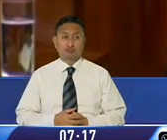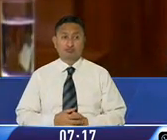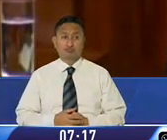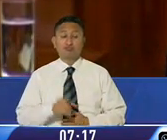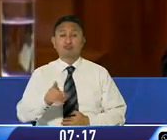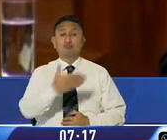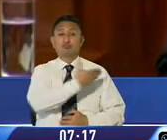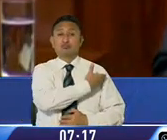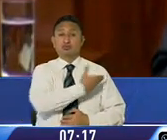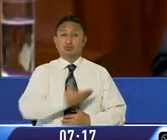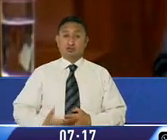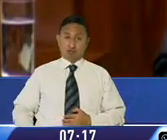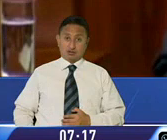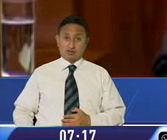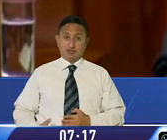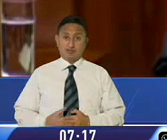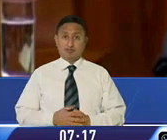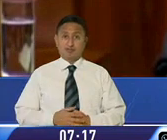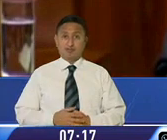presidente de la República,